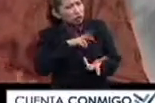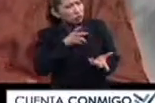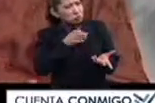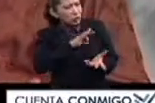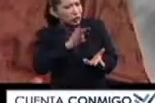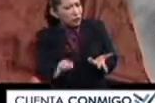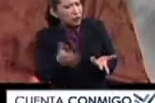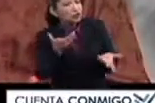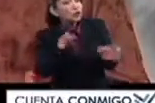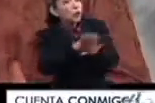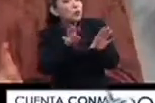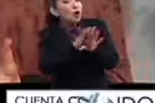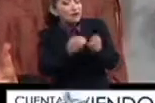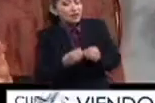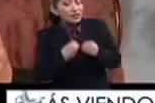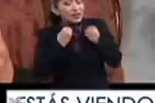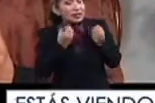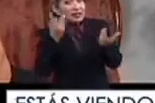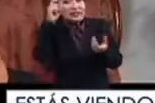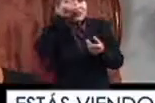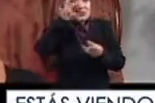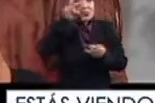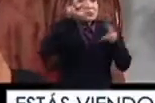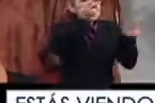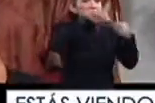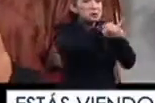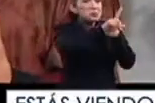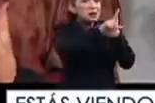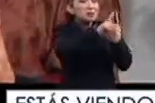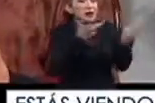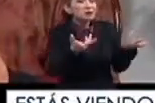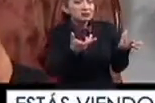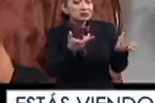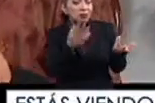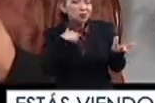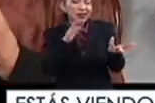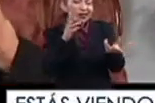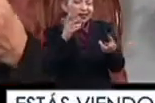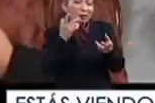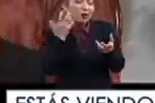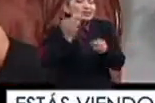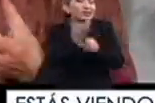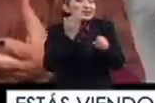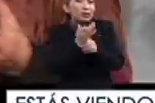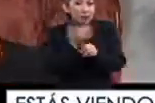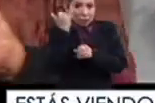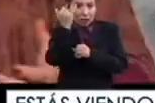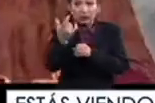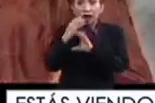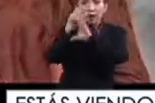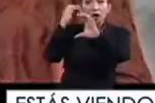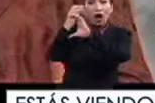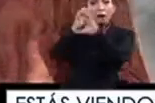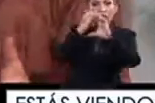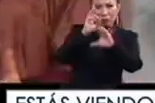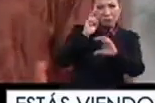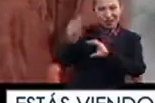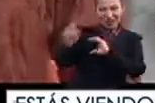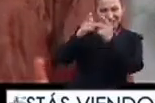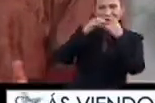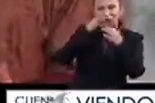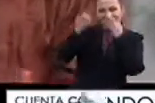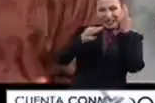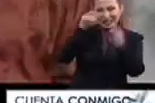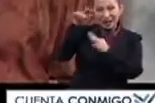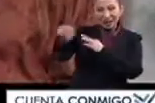sobreviviendo es ironizando, porque digo, ¿cómo puede uno seguir viviendo cuando hay 12 trailers acarreando cadáveres? Digo, es una